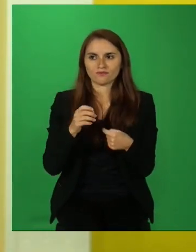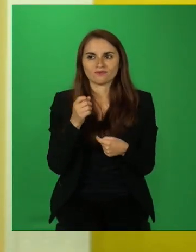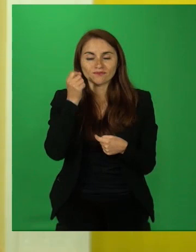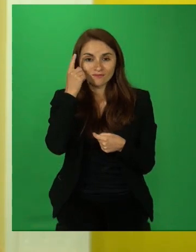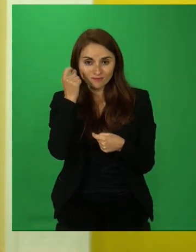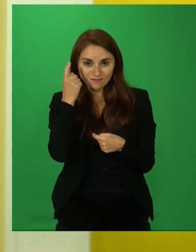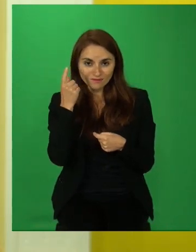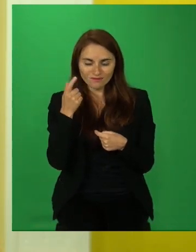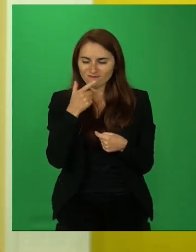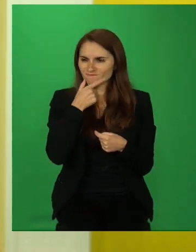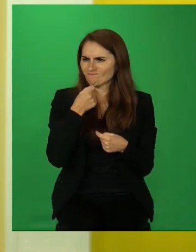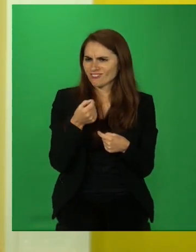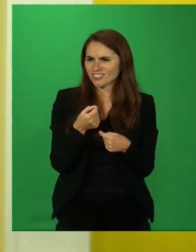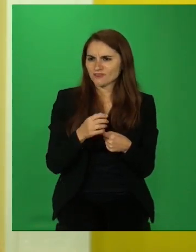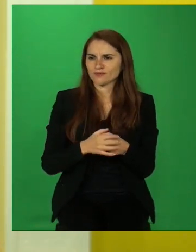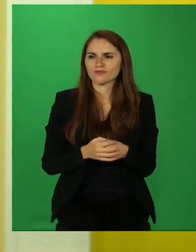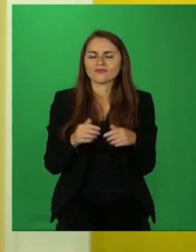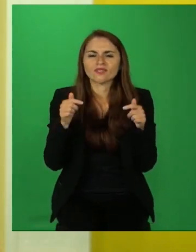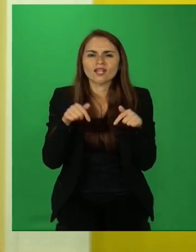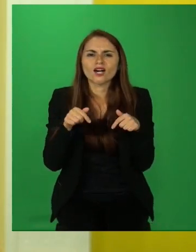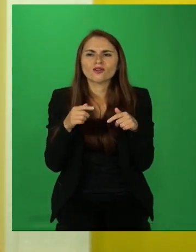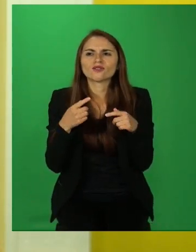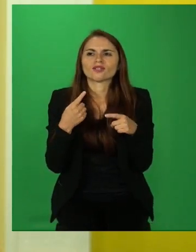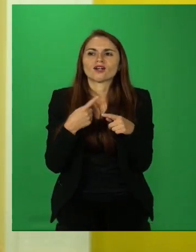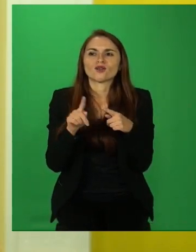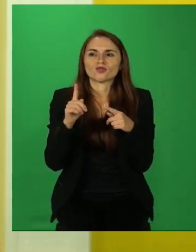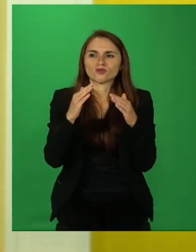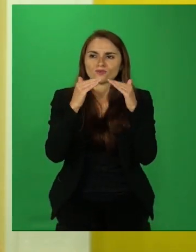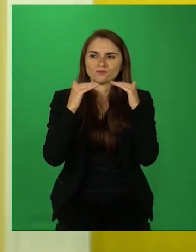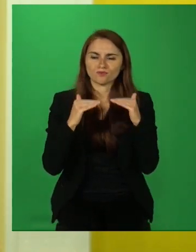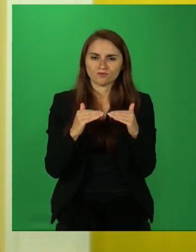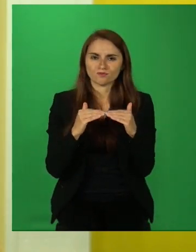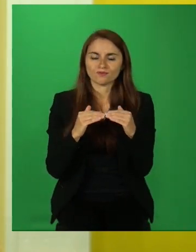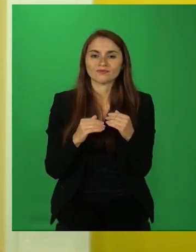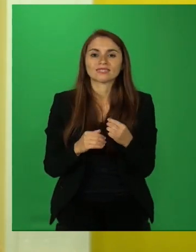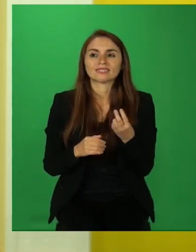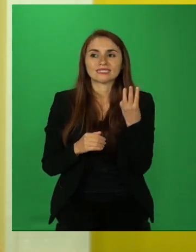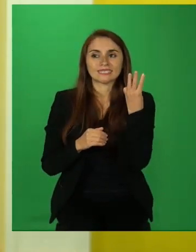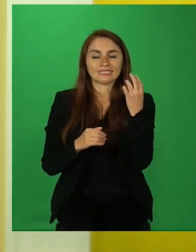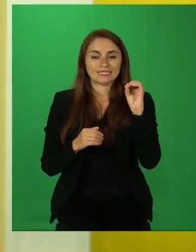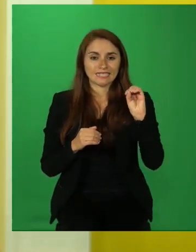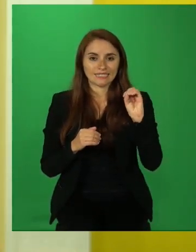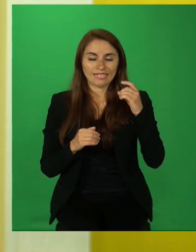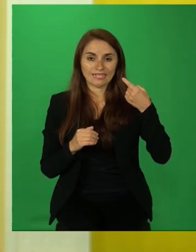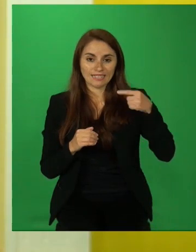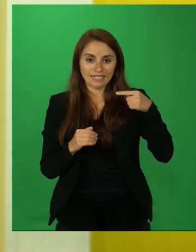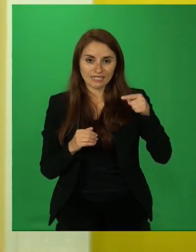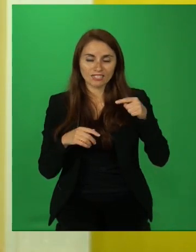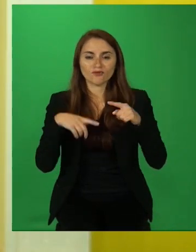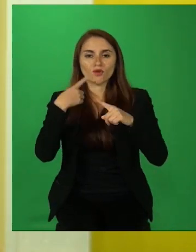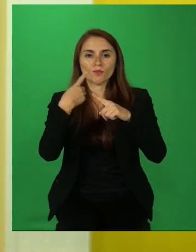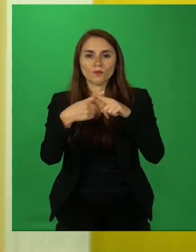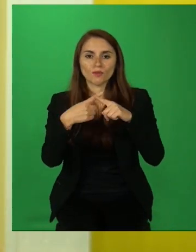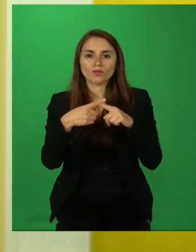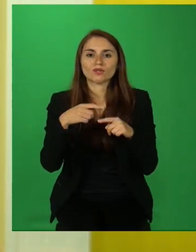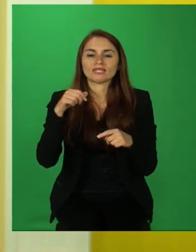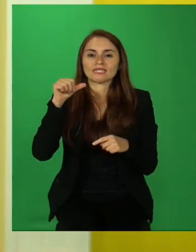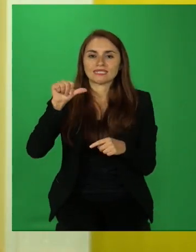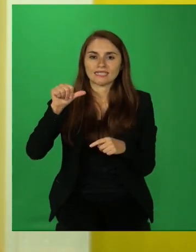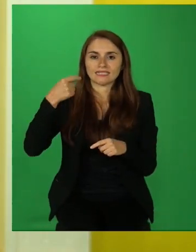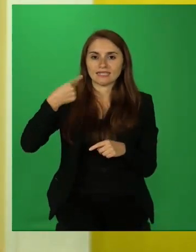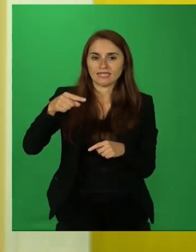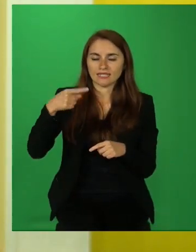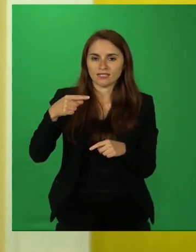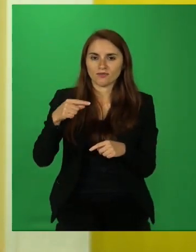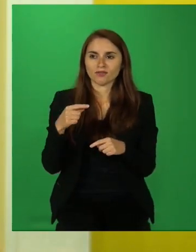te das cuenta que es muy fácil ahora veamos el siguiente ejemplo tenemos 30 negativos por 6 negativos estamos multiplicando